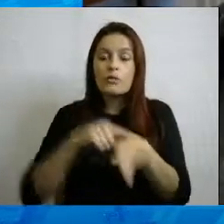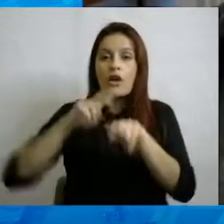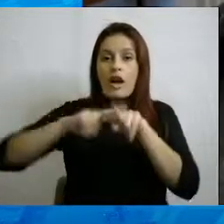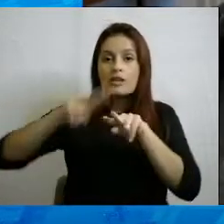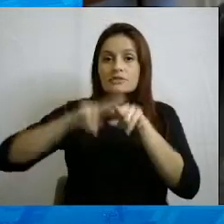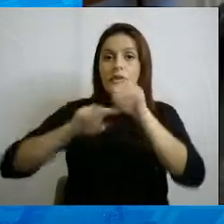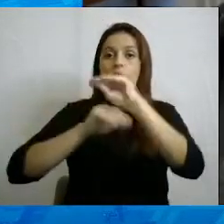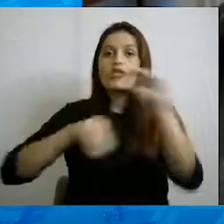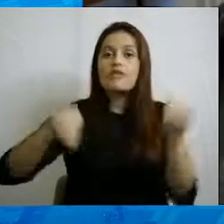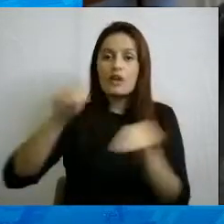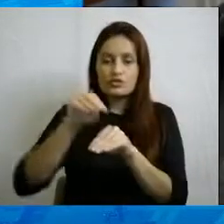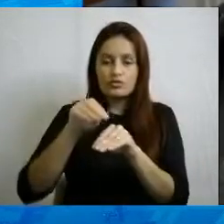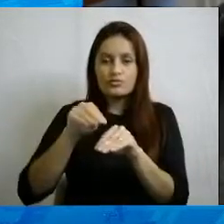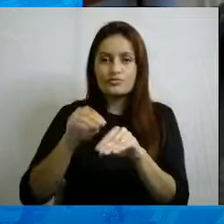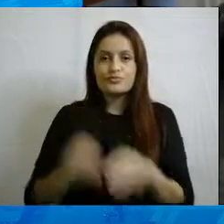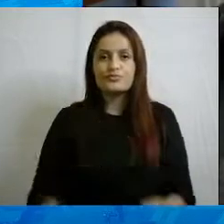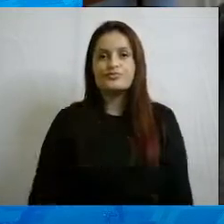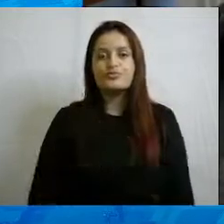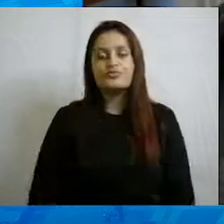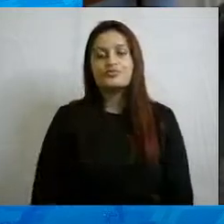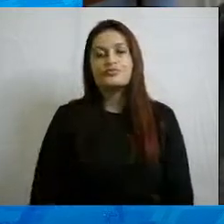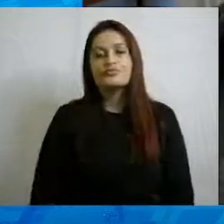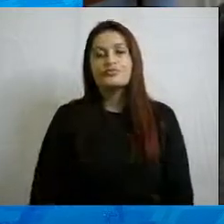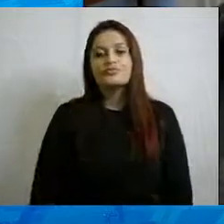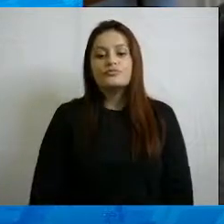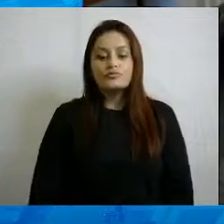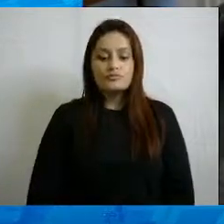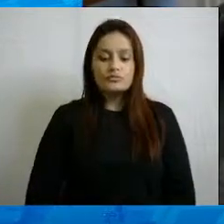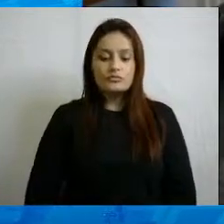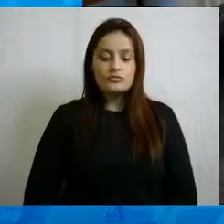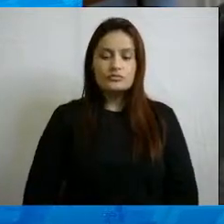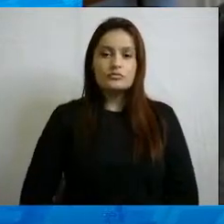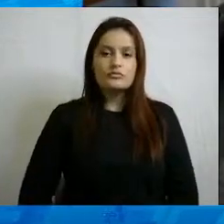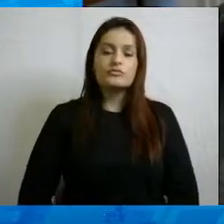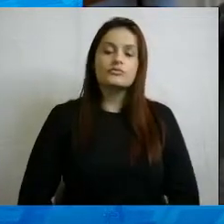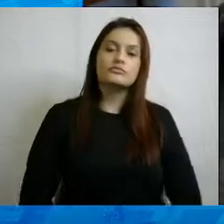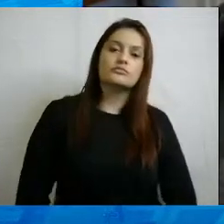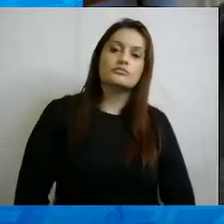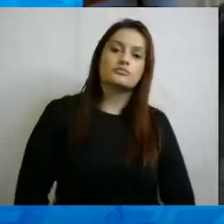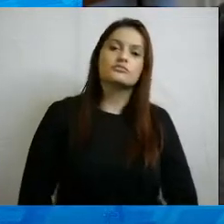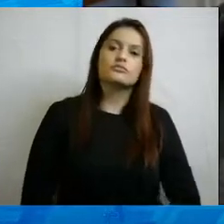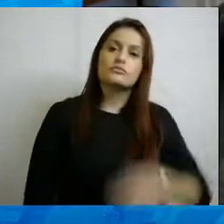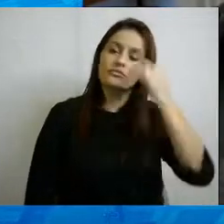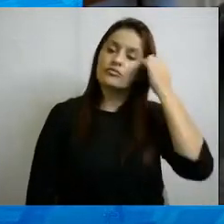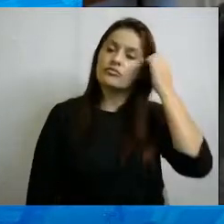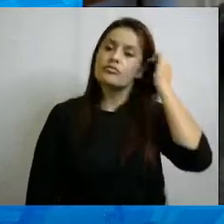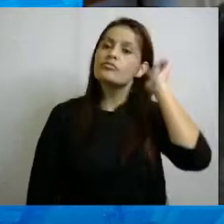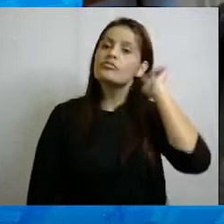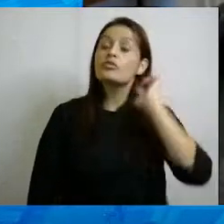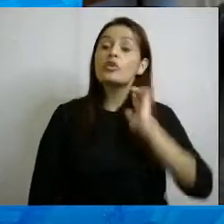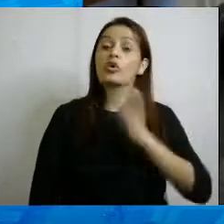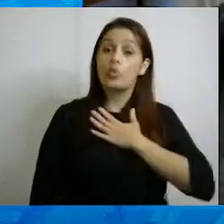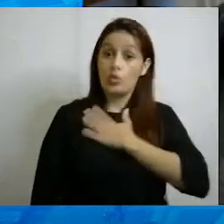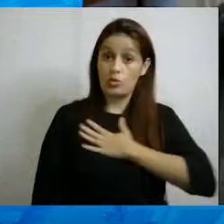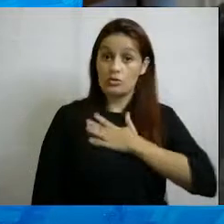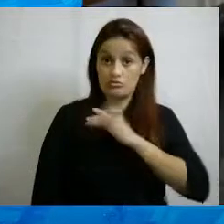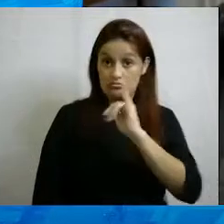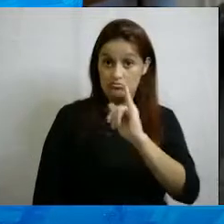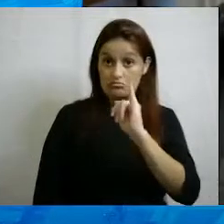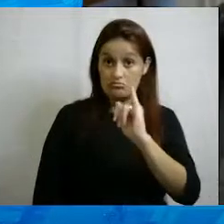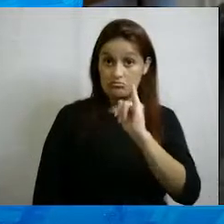que es meramente un trámite que no implicaría mayores reflexiones. Si les parece, para que